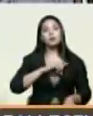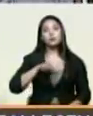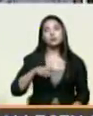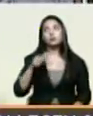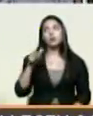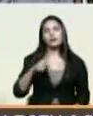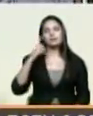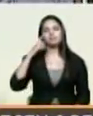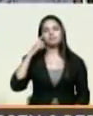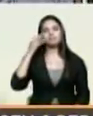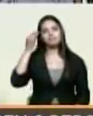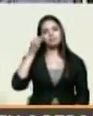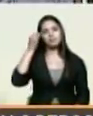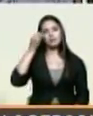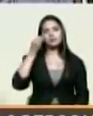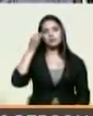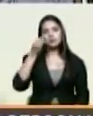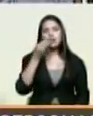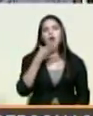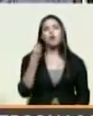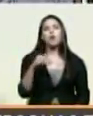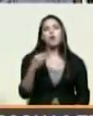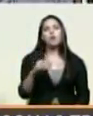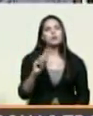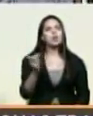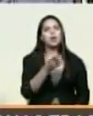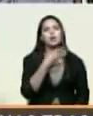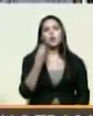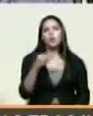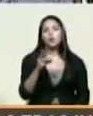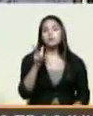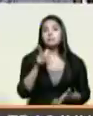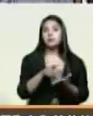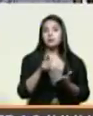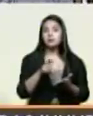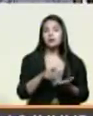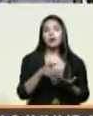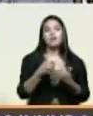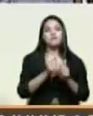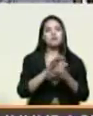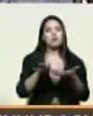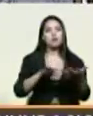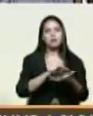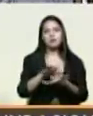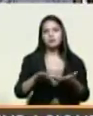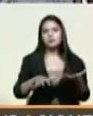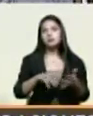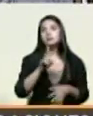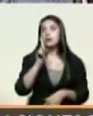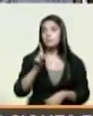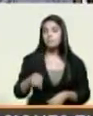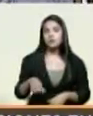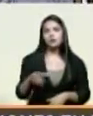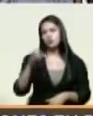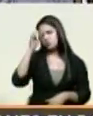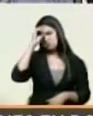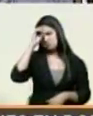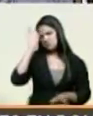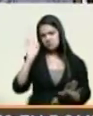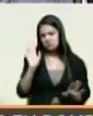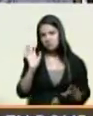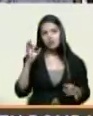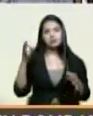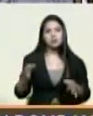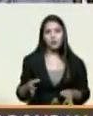una reflexión. Esos jóvenes que fueron protagonistas de la violencia, también sin saberlo,